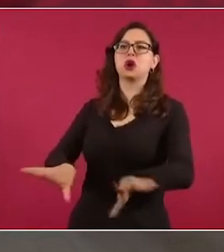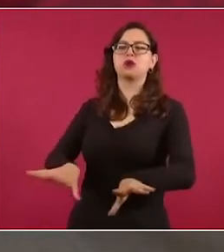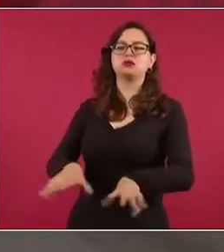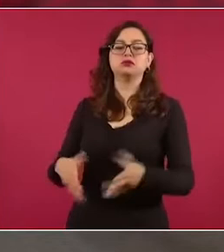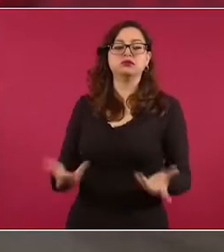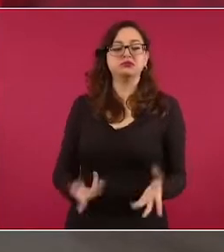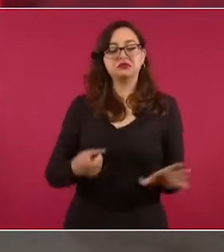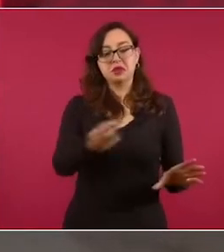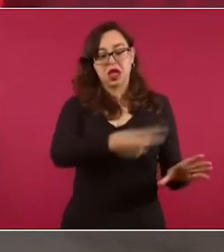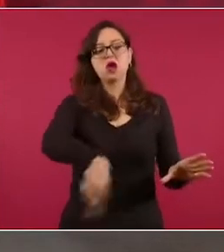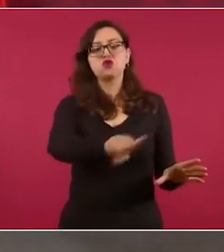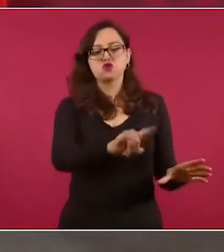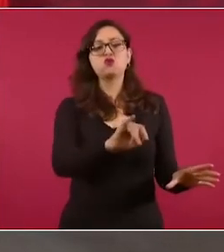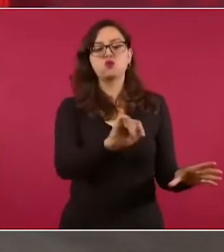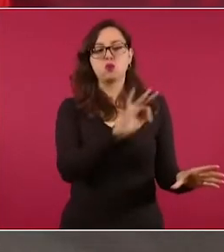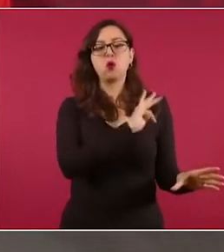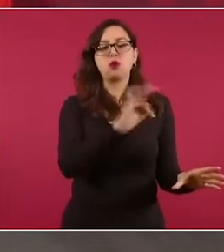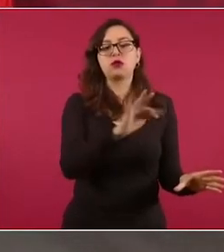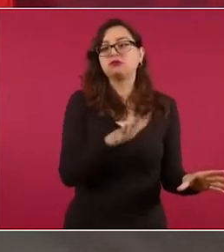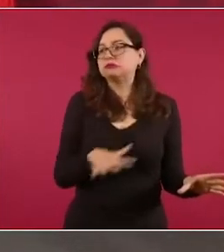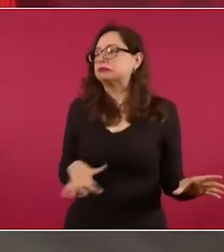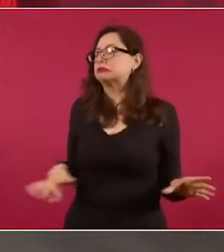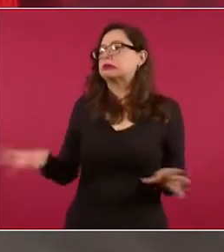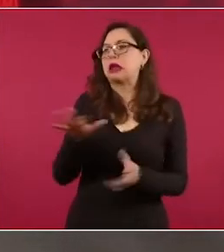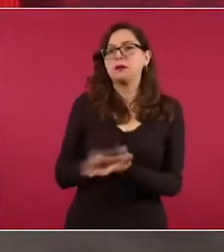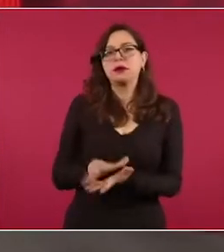apoyadores. Ahora es distinto.